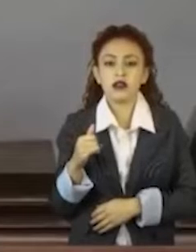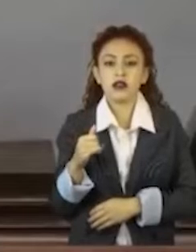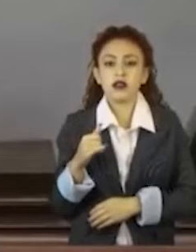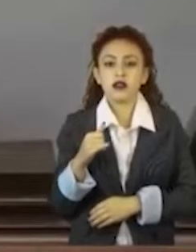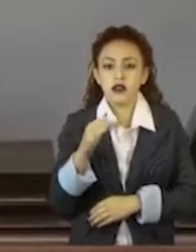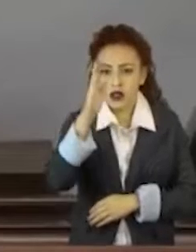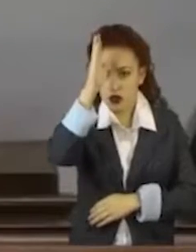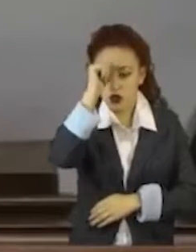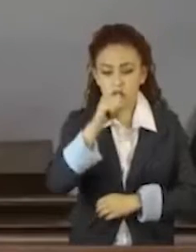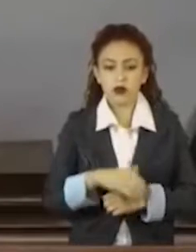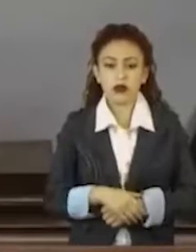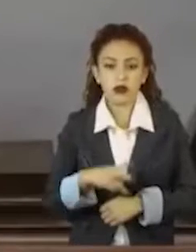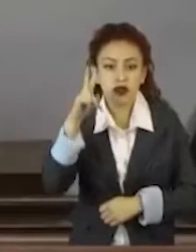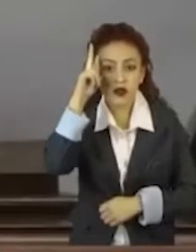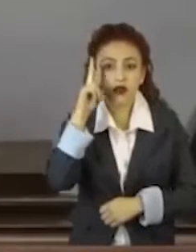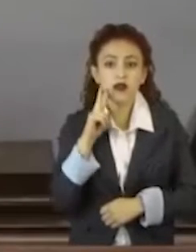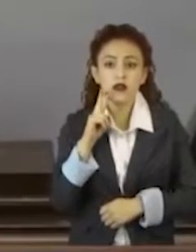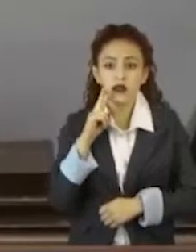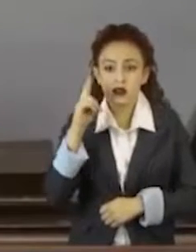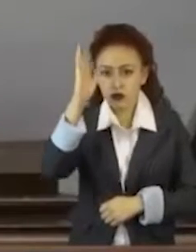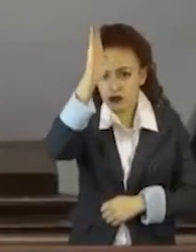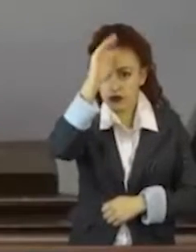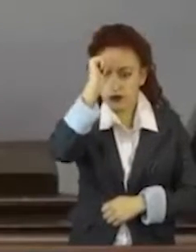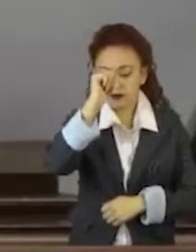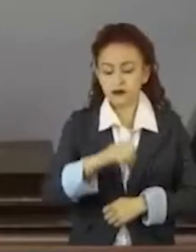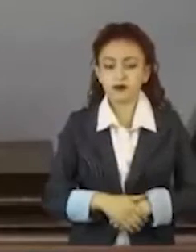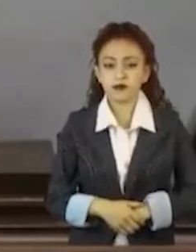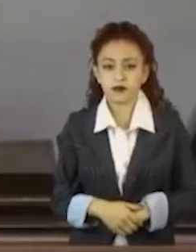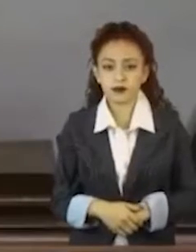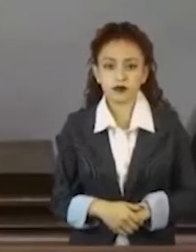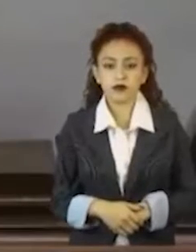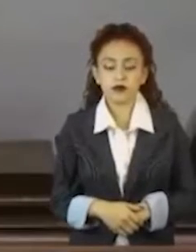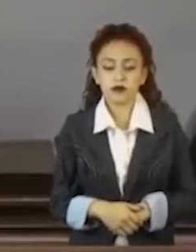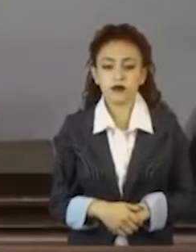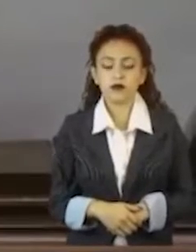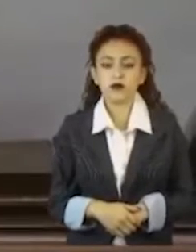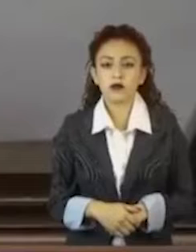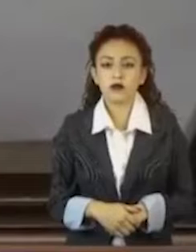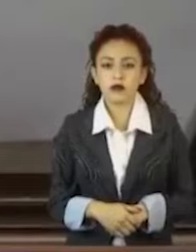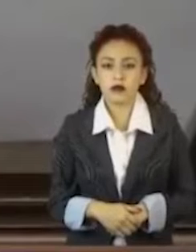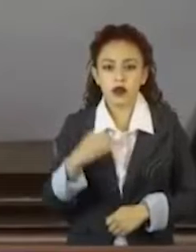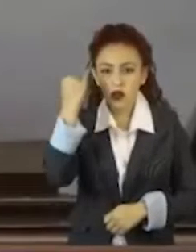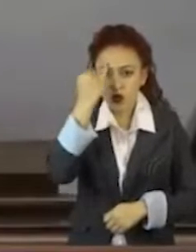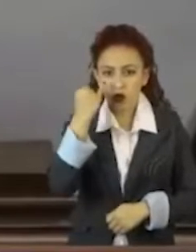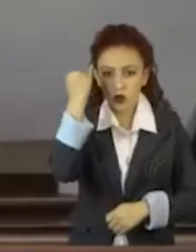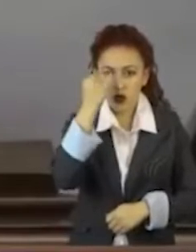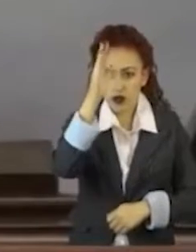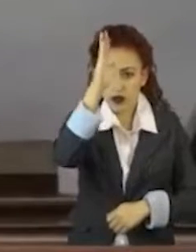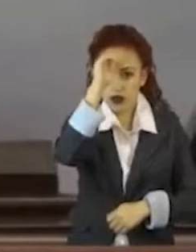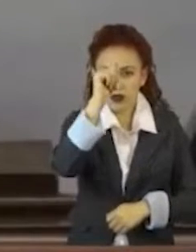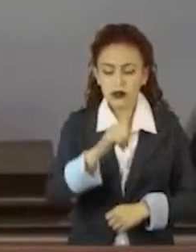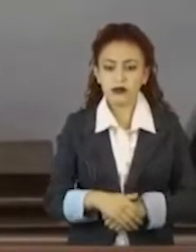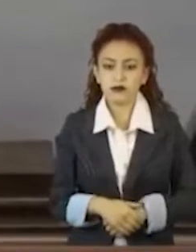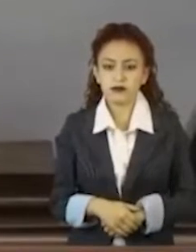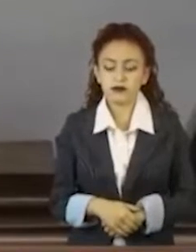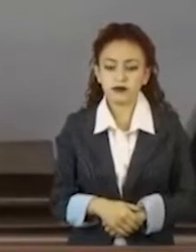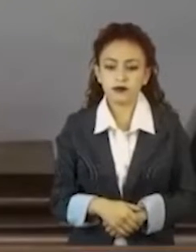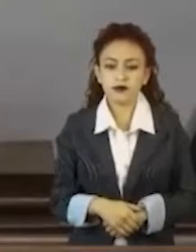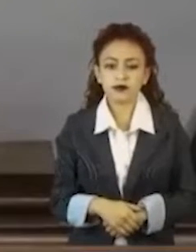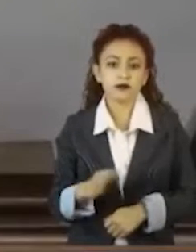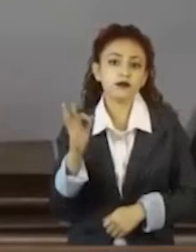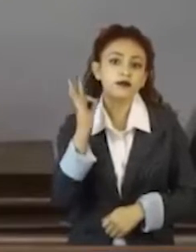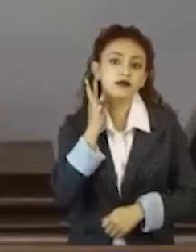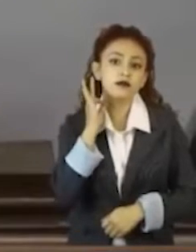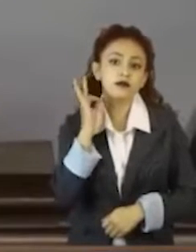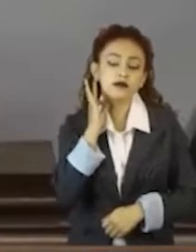a favor. Zurita Ortiz Víctor Hugo, a favor. García Cepeda Julieta, a favor.